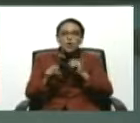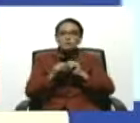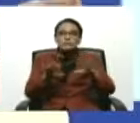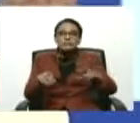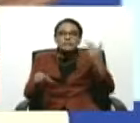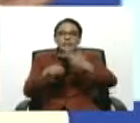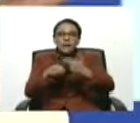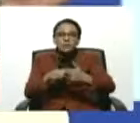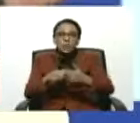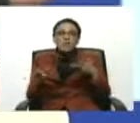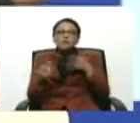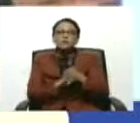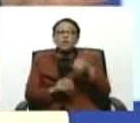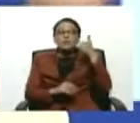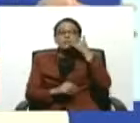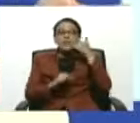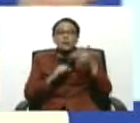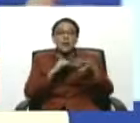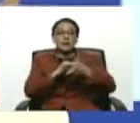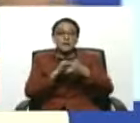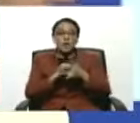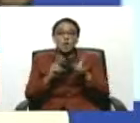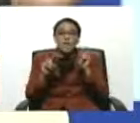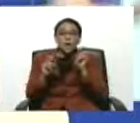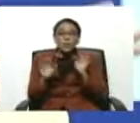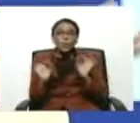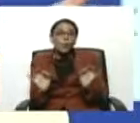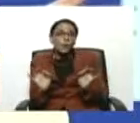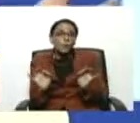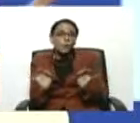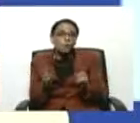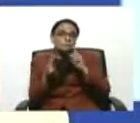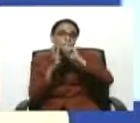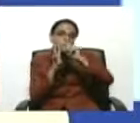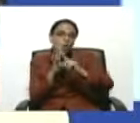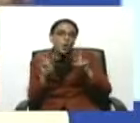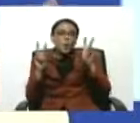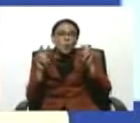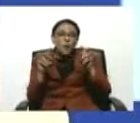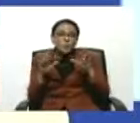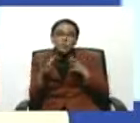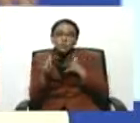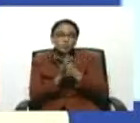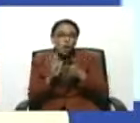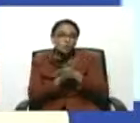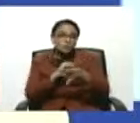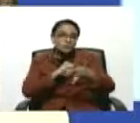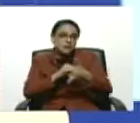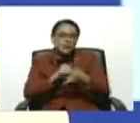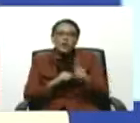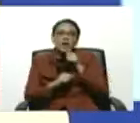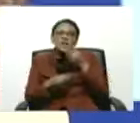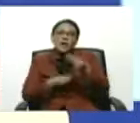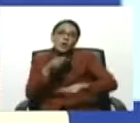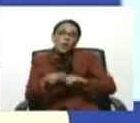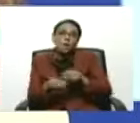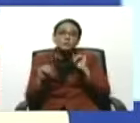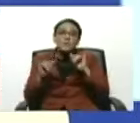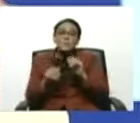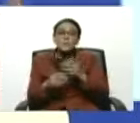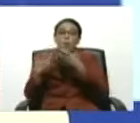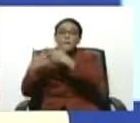electrónicos de los teléfonos inteligentes todas esas cosas todas esas cosas son producidas por compañías